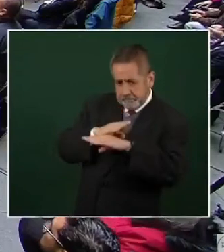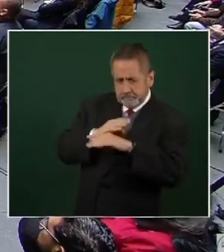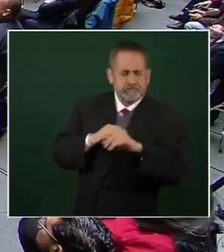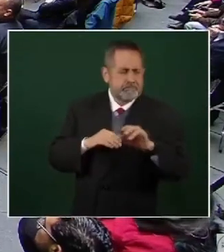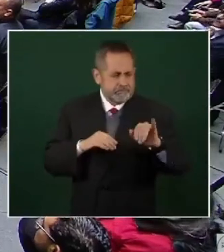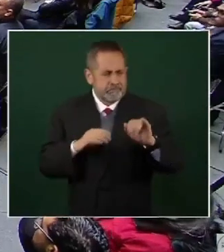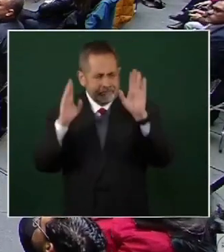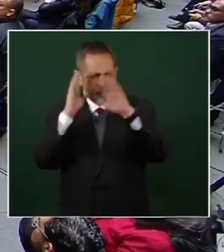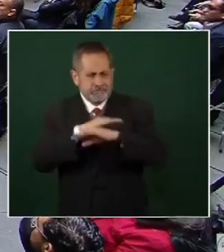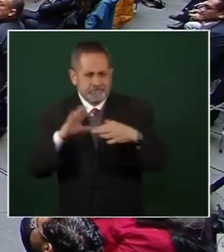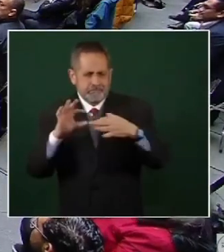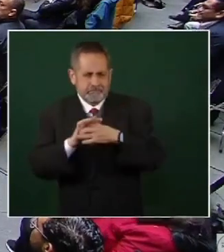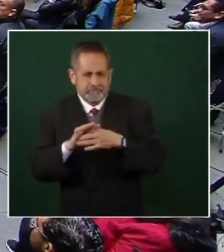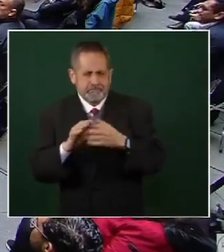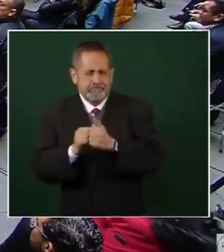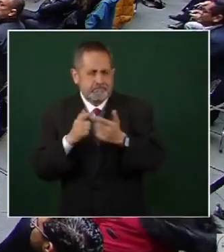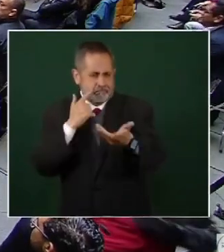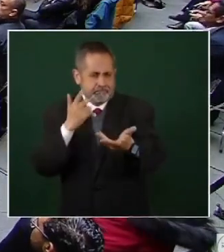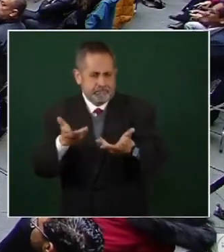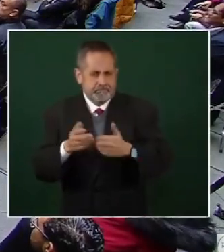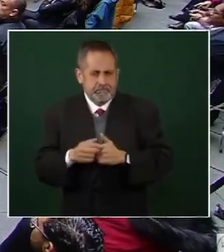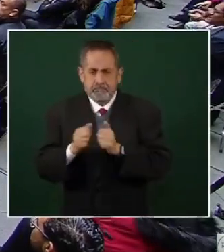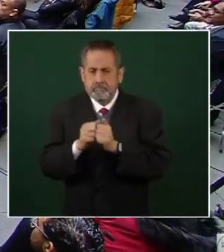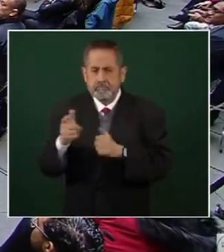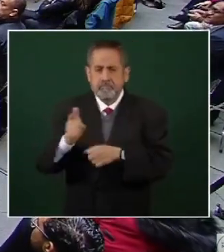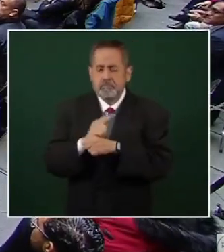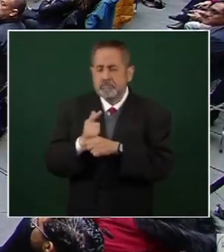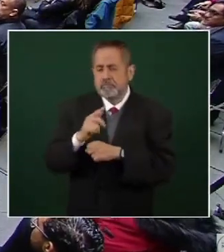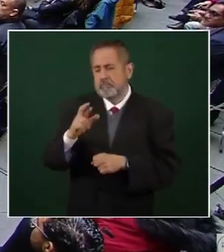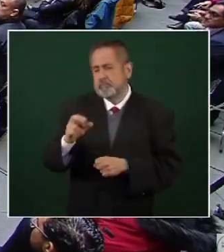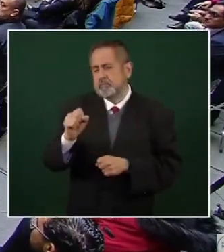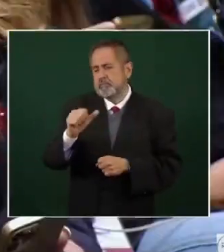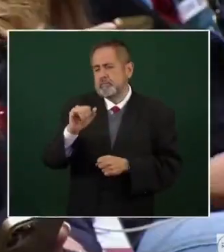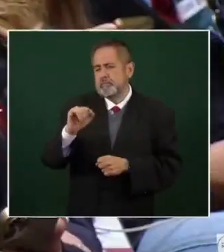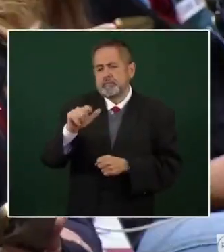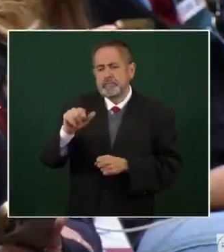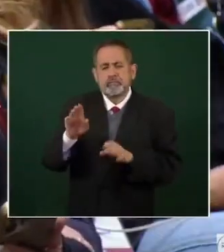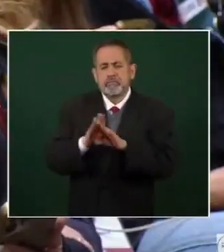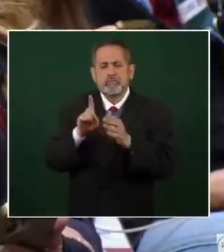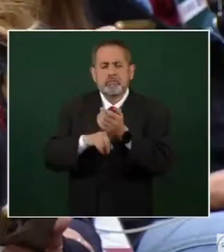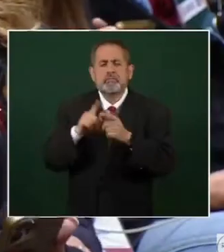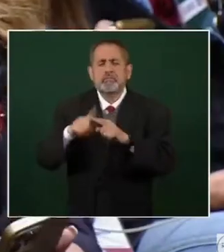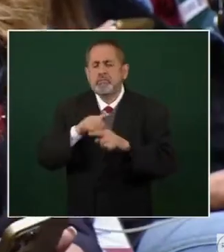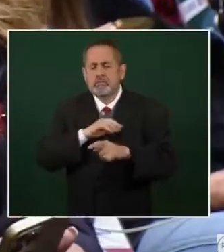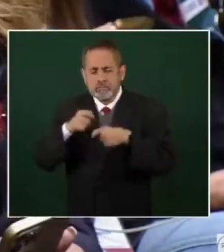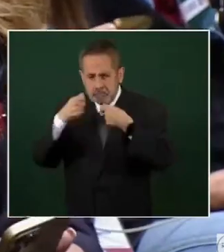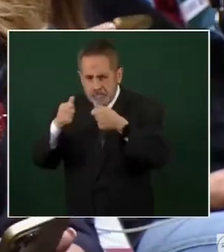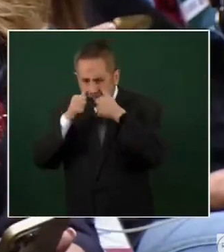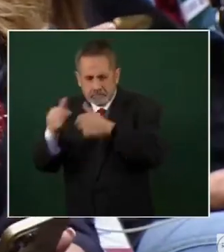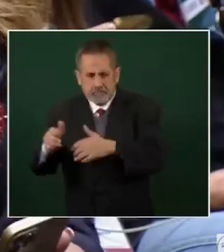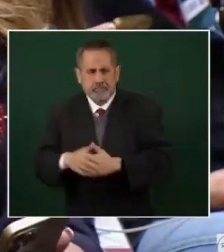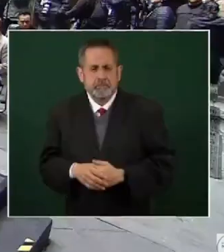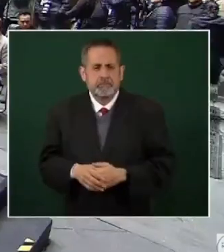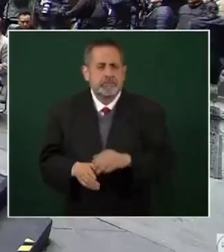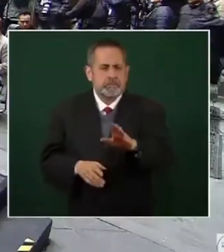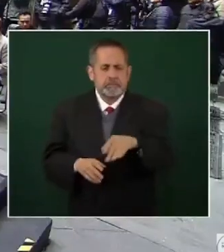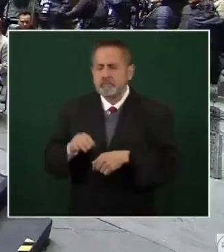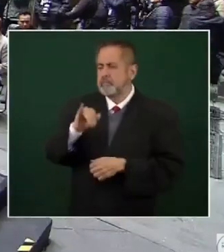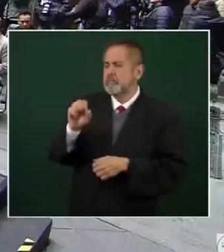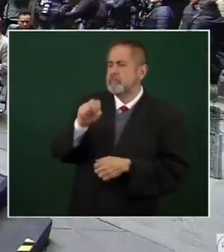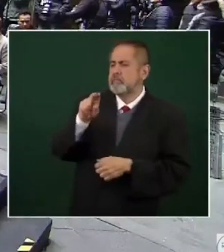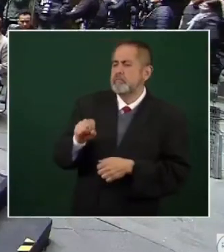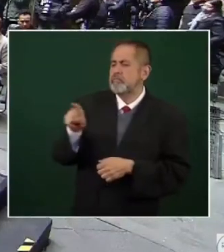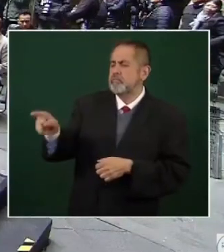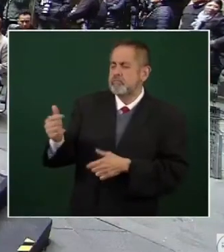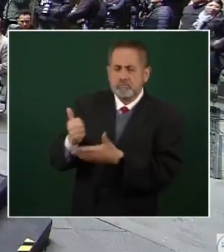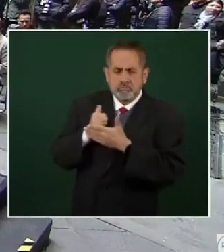Sí. No sé si con la licenciada Rosa Isela o con quién lo podría tratar. Con Jesús Jesús. Que nos